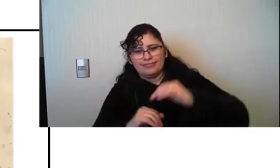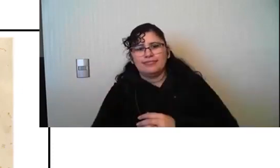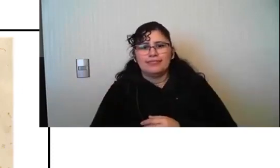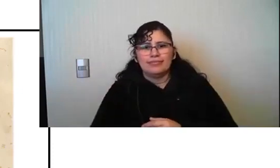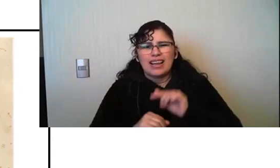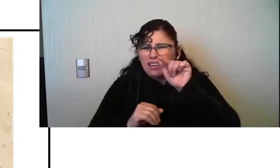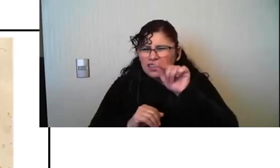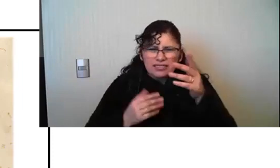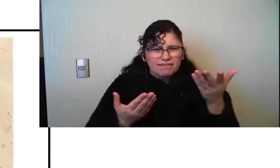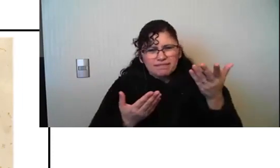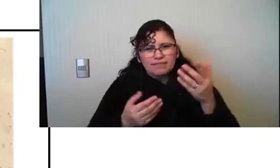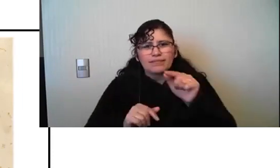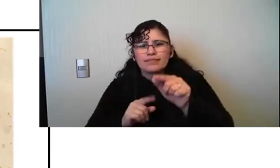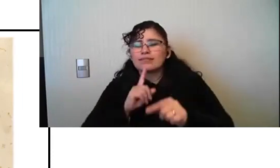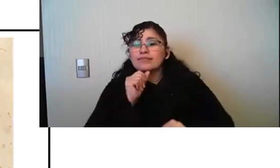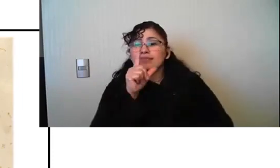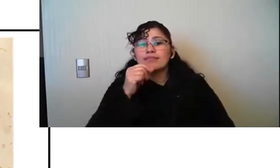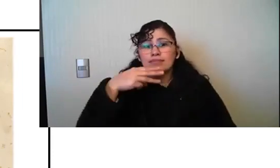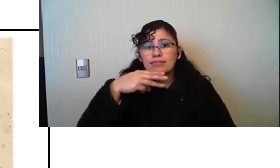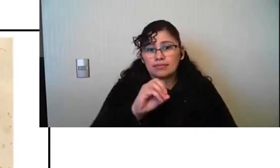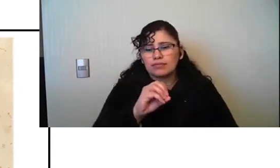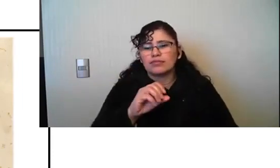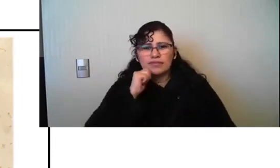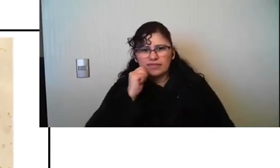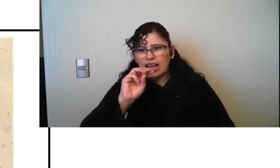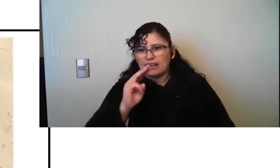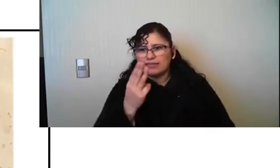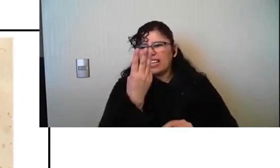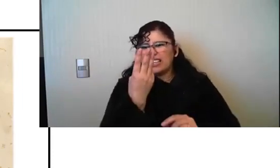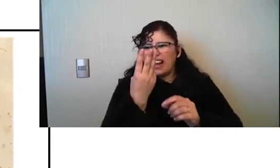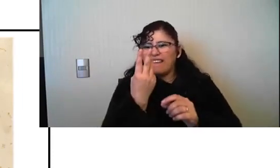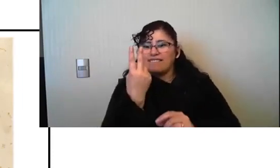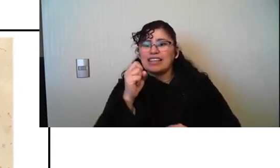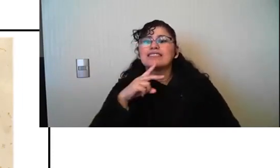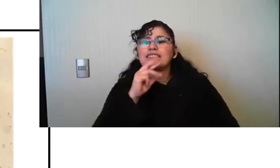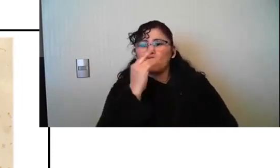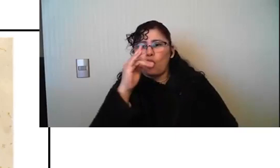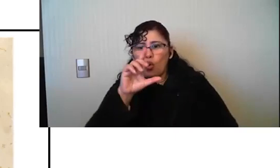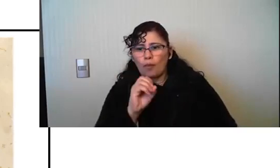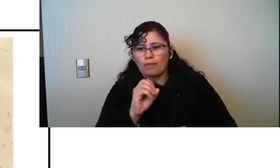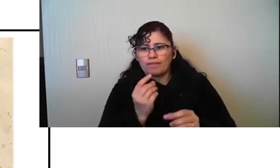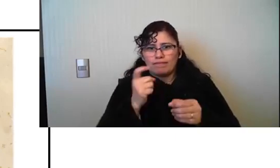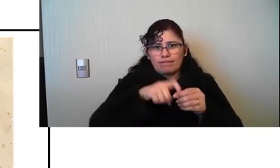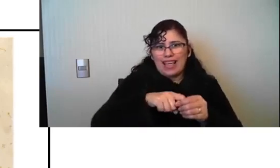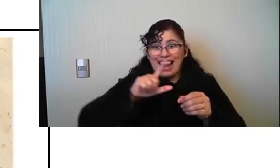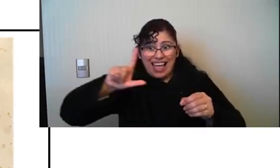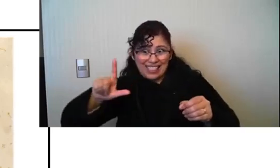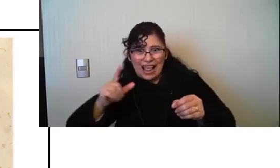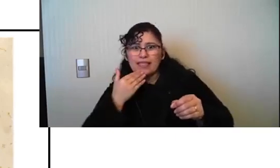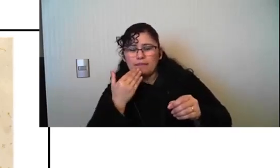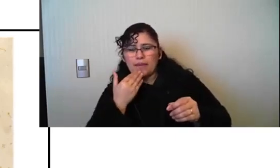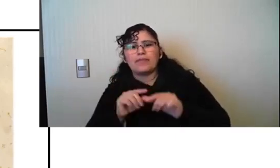Entonces, el tálamo forma parte del tercer ventrículo, del ventrículo lateral, y se separa